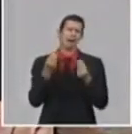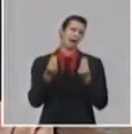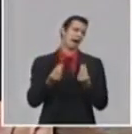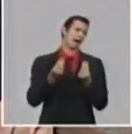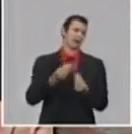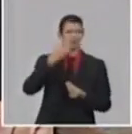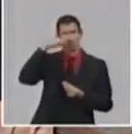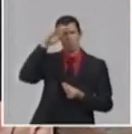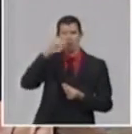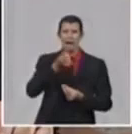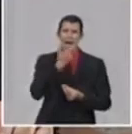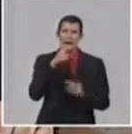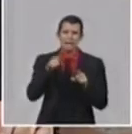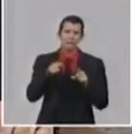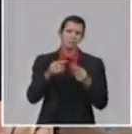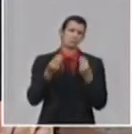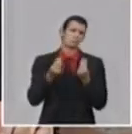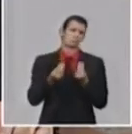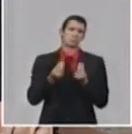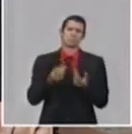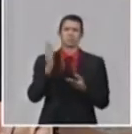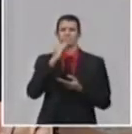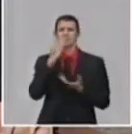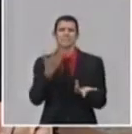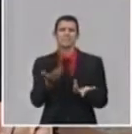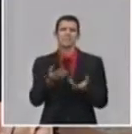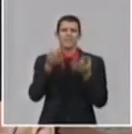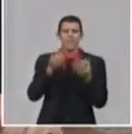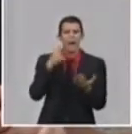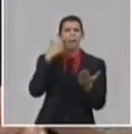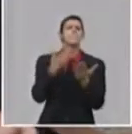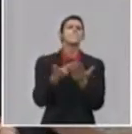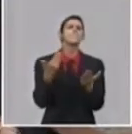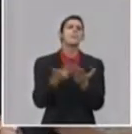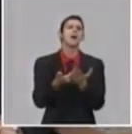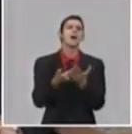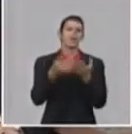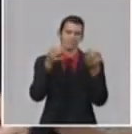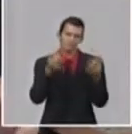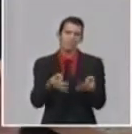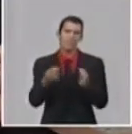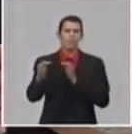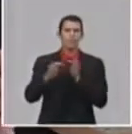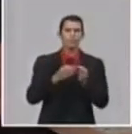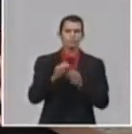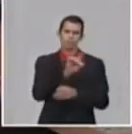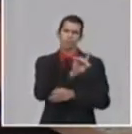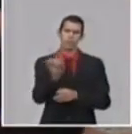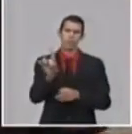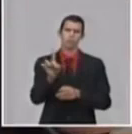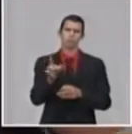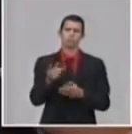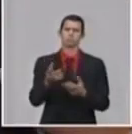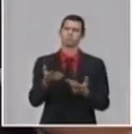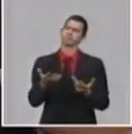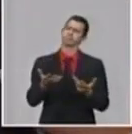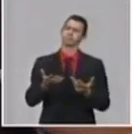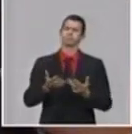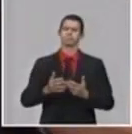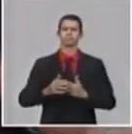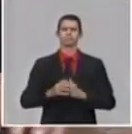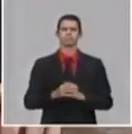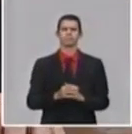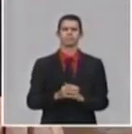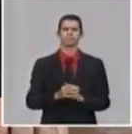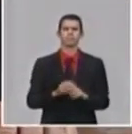bueno, han dicho, bueno, es que no hay una demostración de que el interferón, no hay demostración de ninguno de los antivirales,